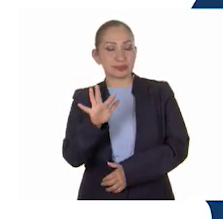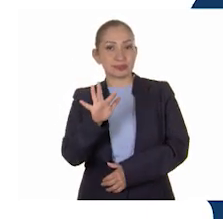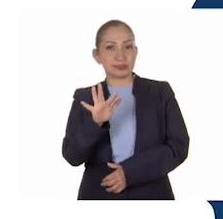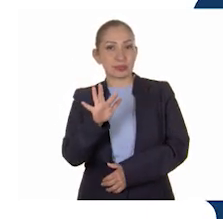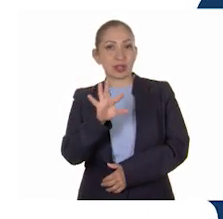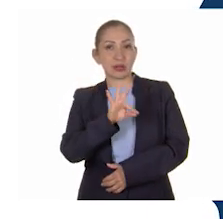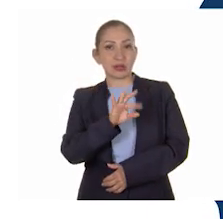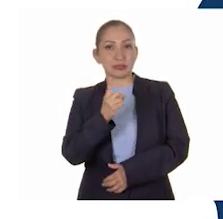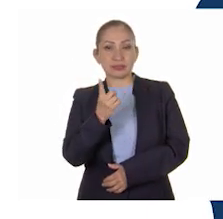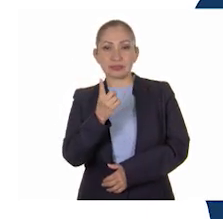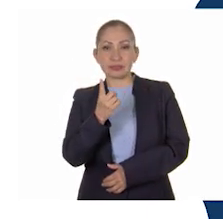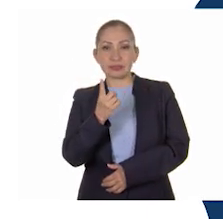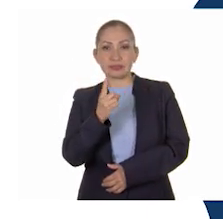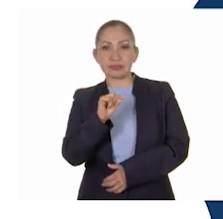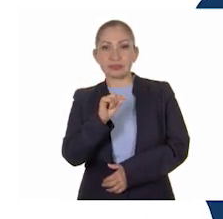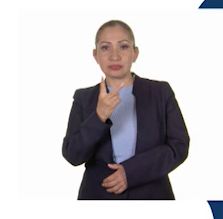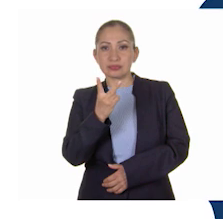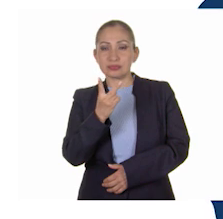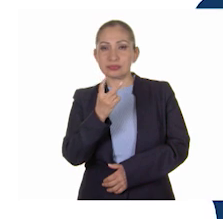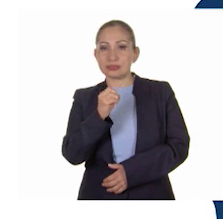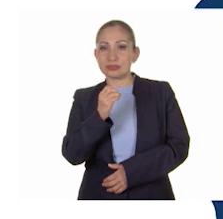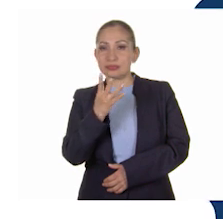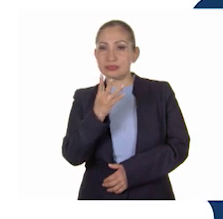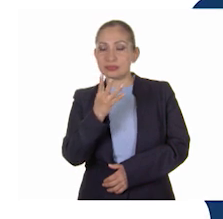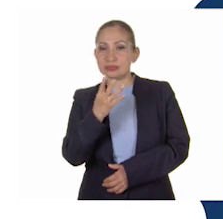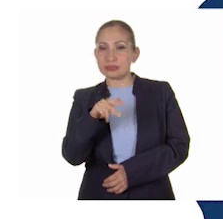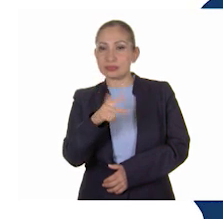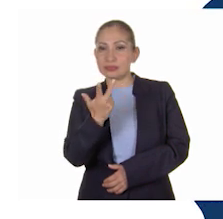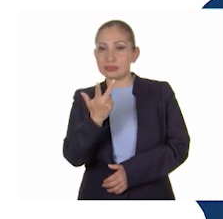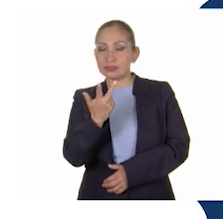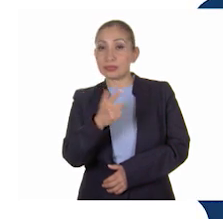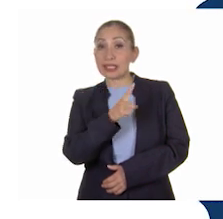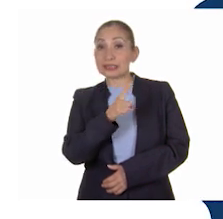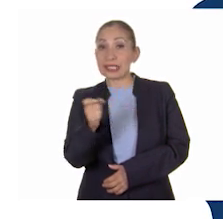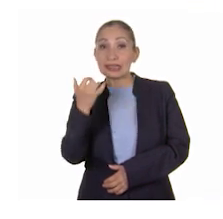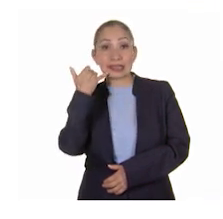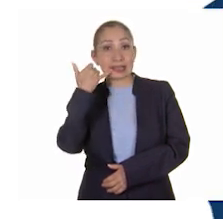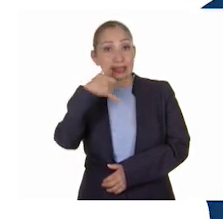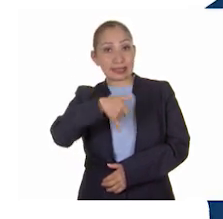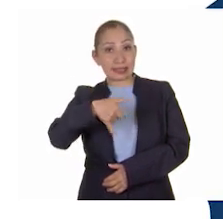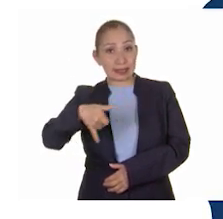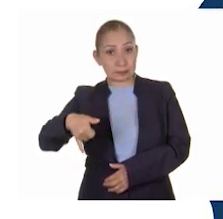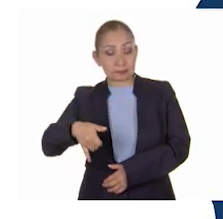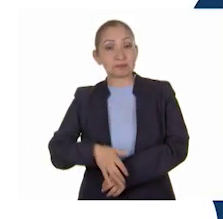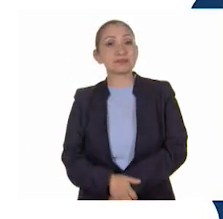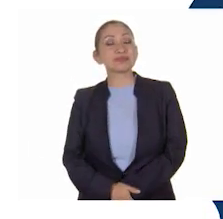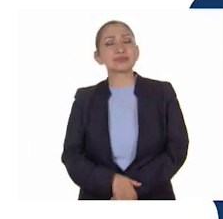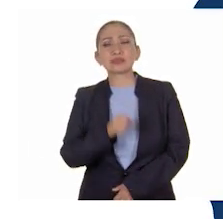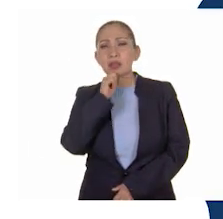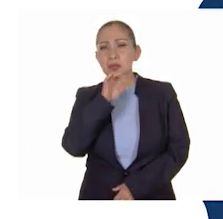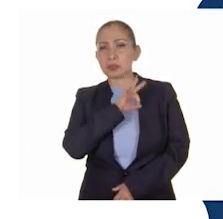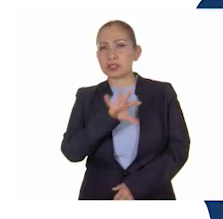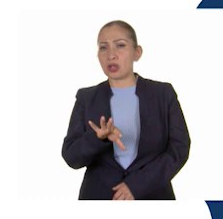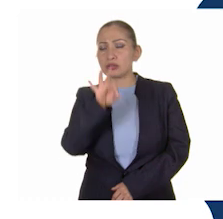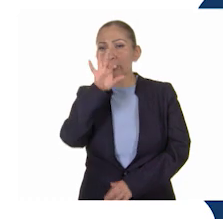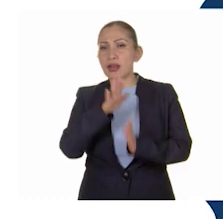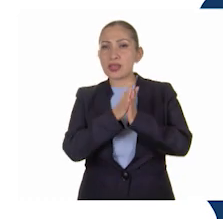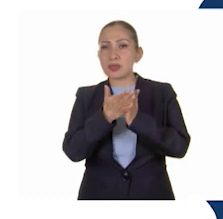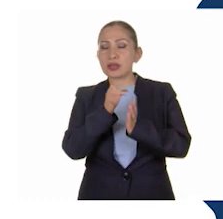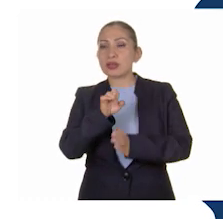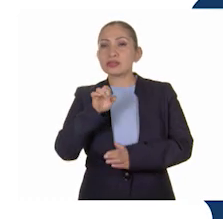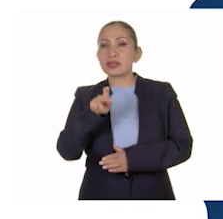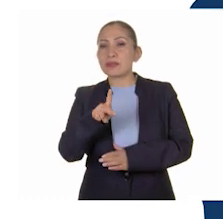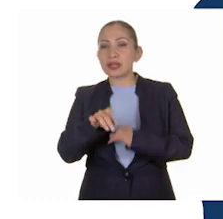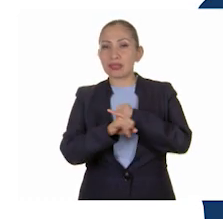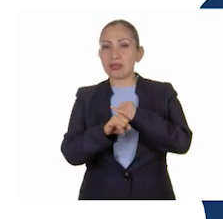55 41 72 04 13, con 100 líneas. También puedes encontrar los libros de texto